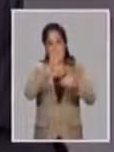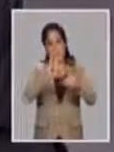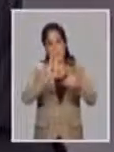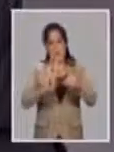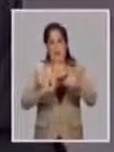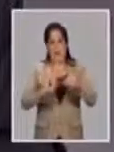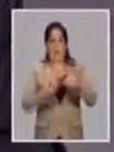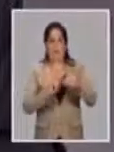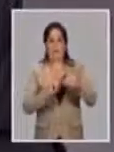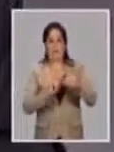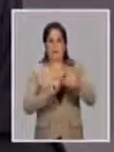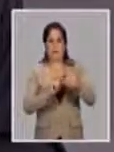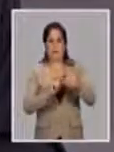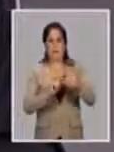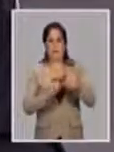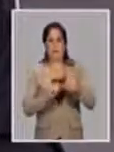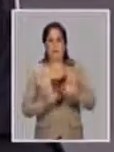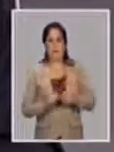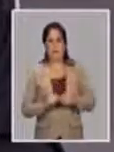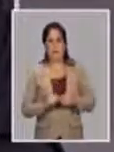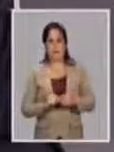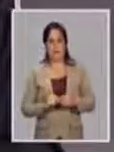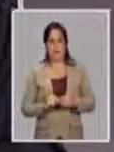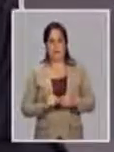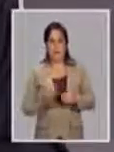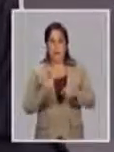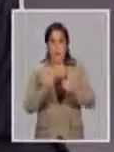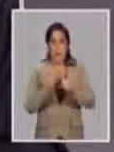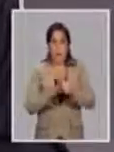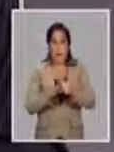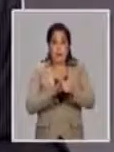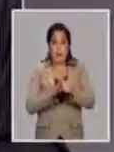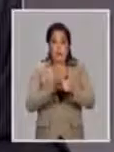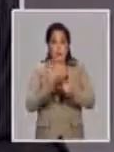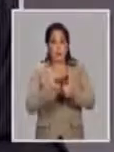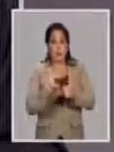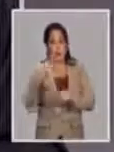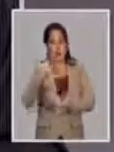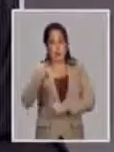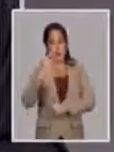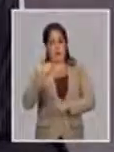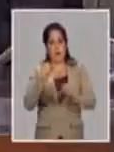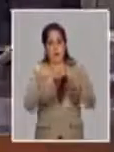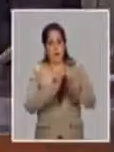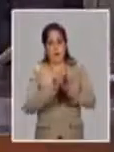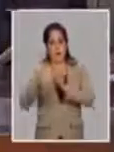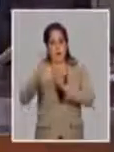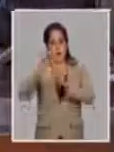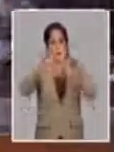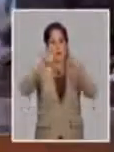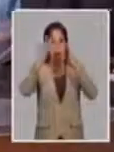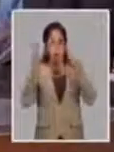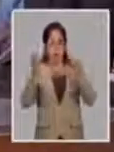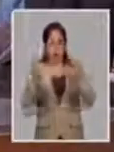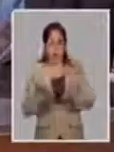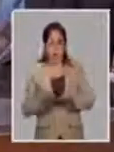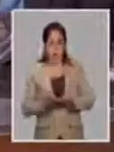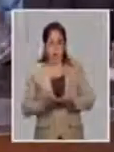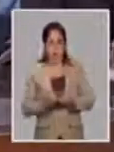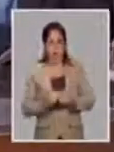el candidato vacunal 17 y 18 que entrarían en ensayo clínico fase 3 en el mundo,